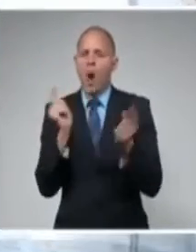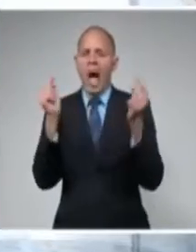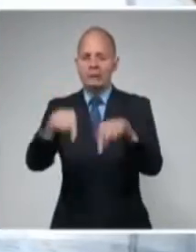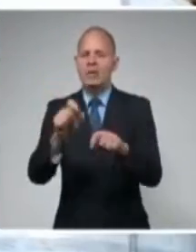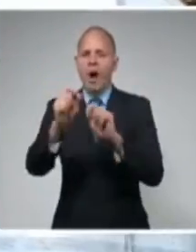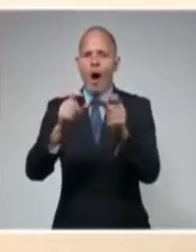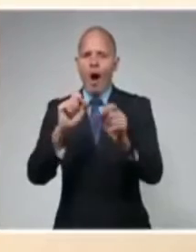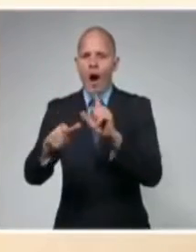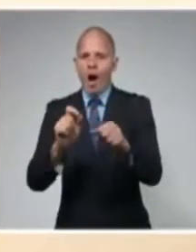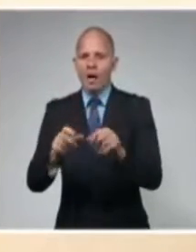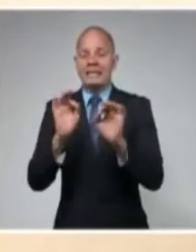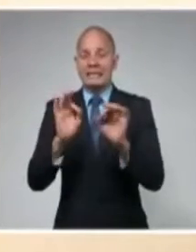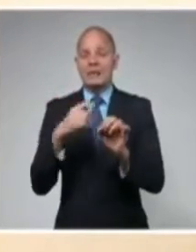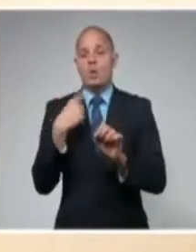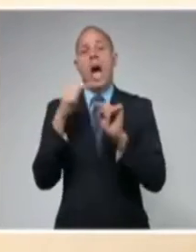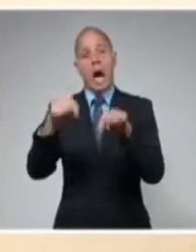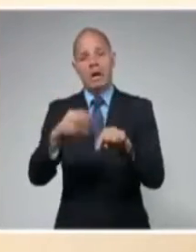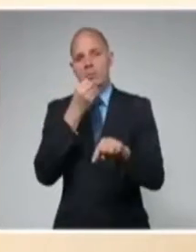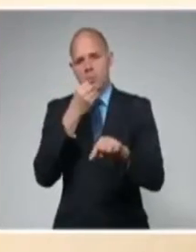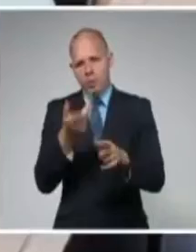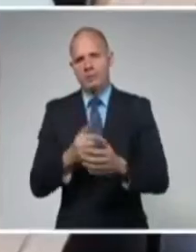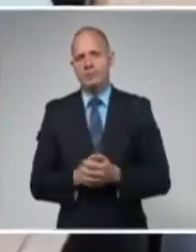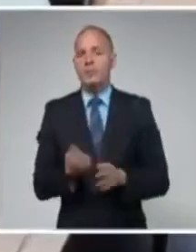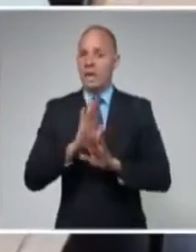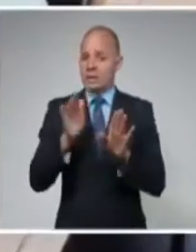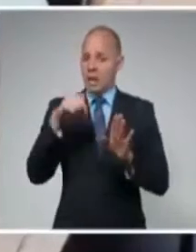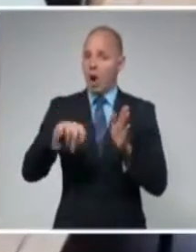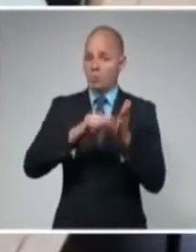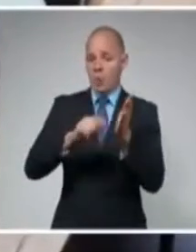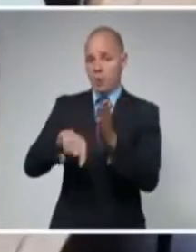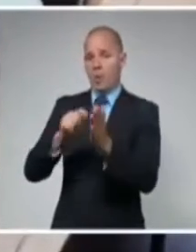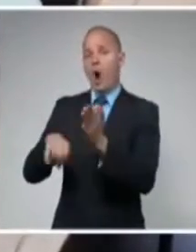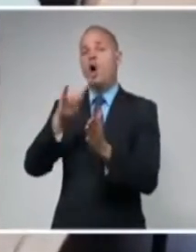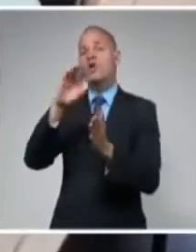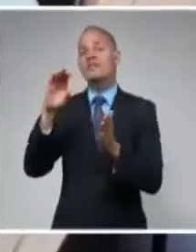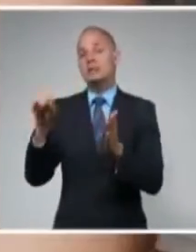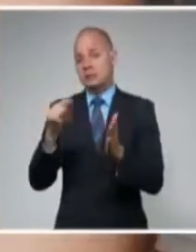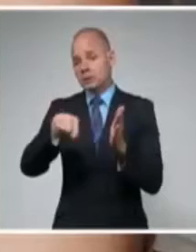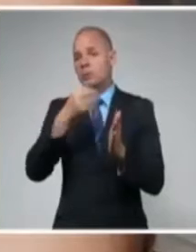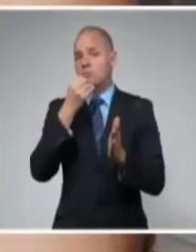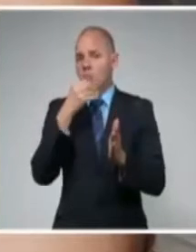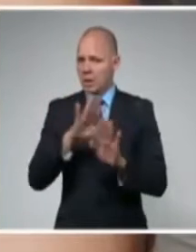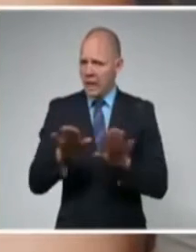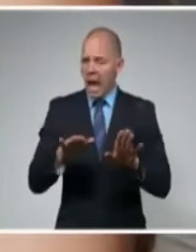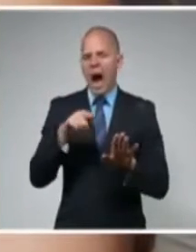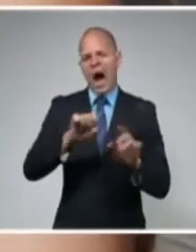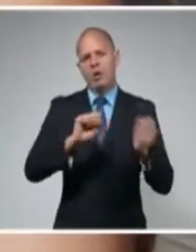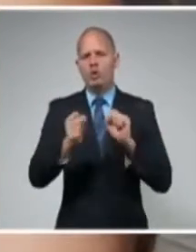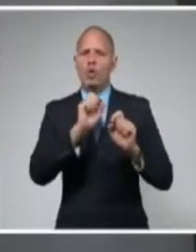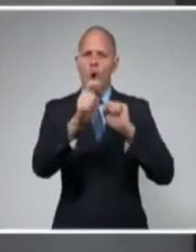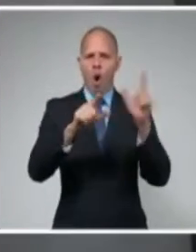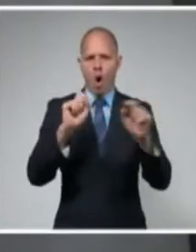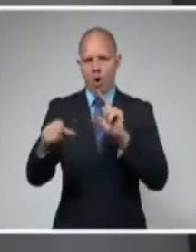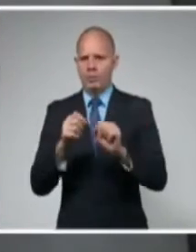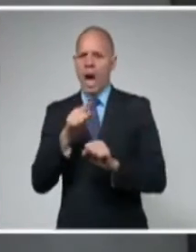tenemos Mercabal en Matanzas. Más de 900 contratos son despachados en el mes, regulados según las cantidades normadas. Productos como